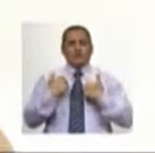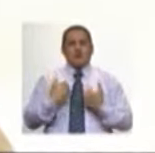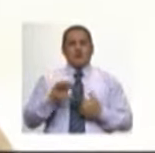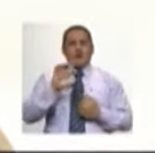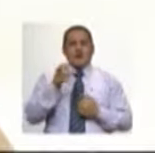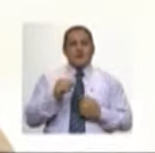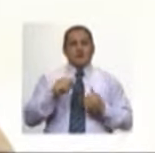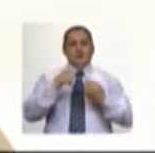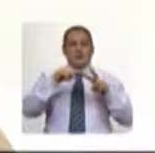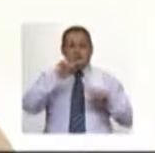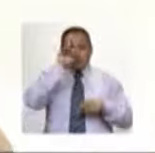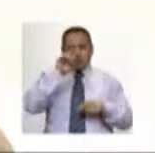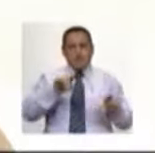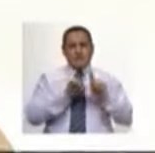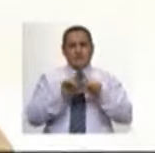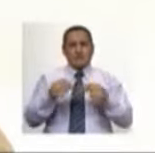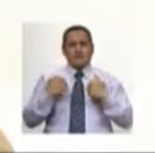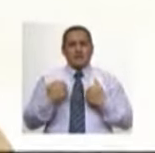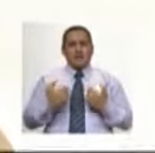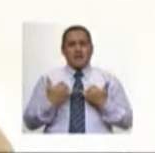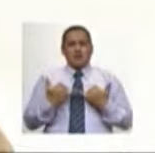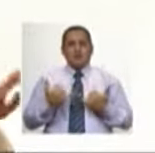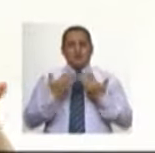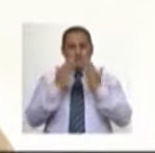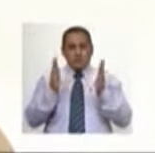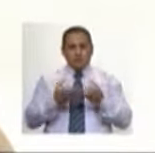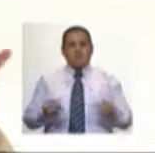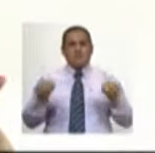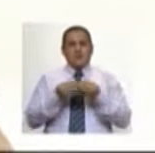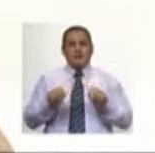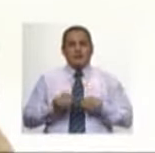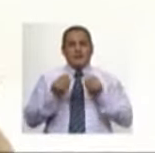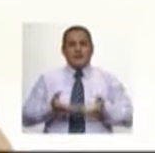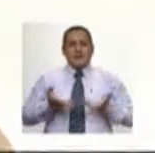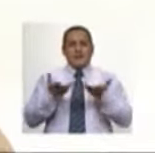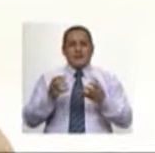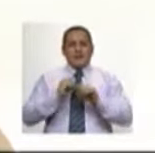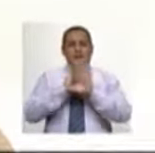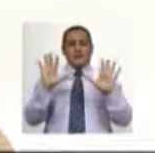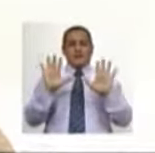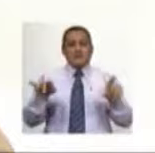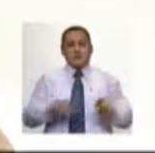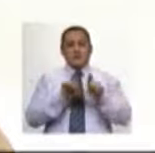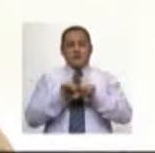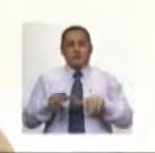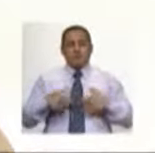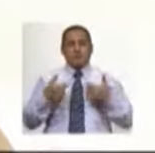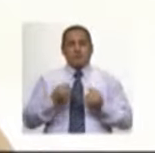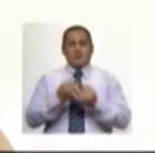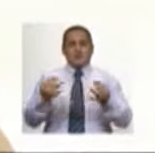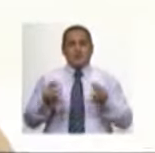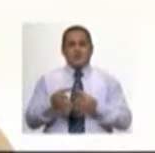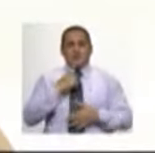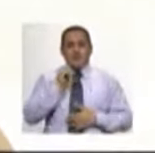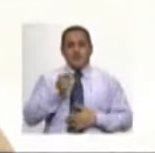del Estado, ¿no? Debería haber pues una apertura mucho mayor para generar transparencia y que finalmente pues los